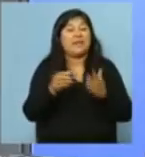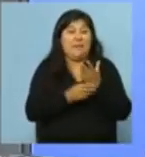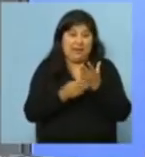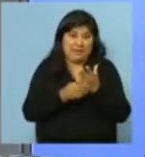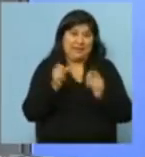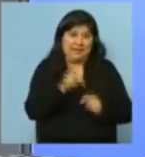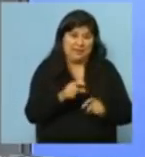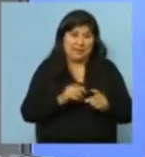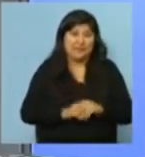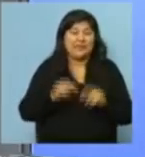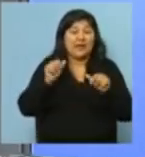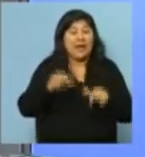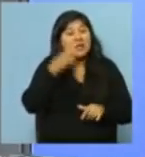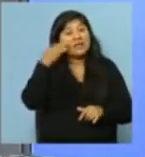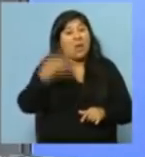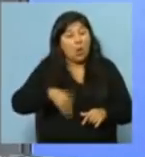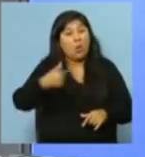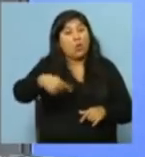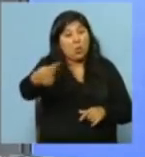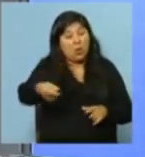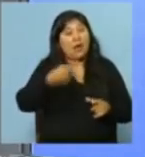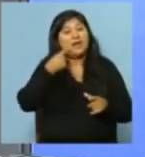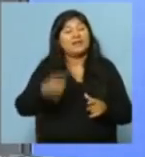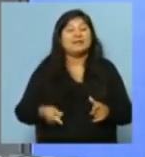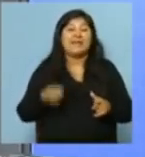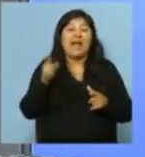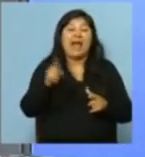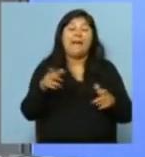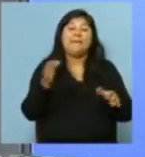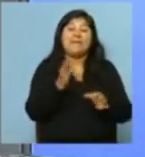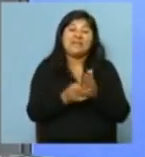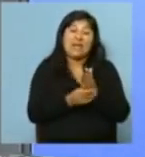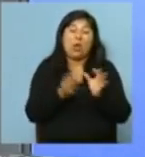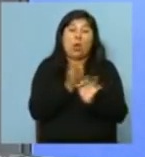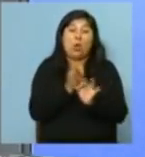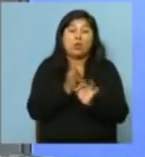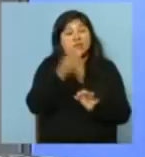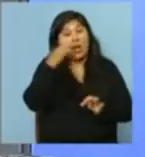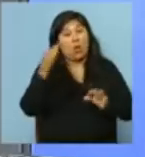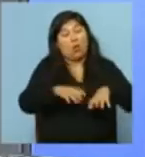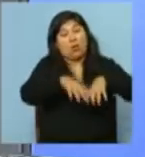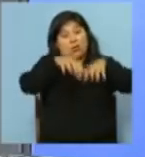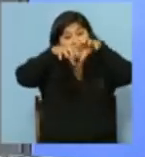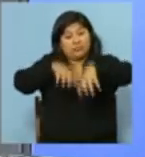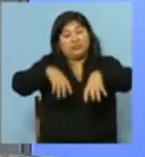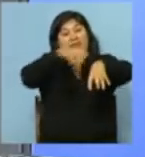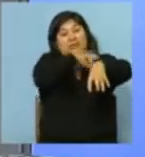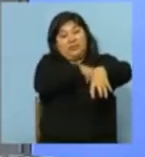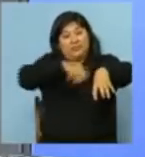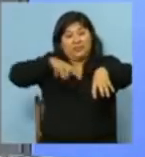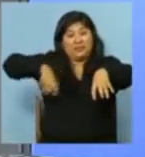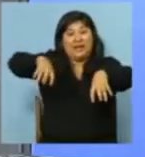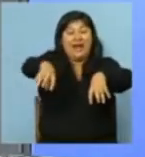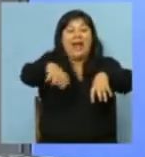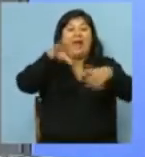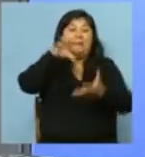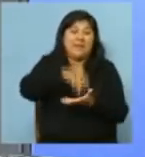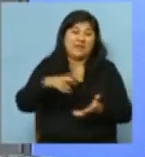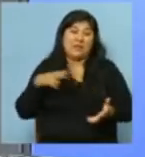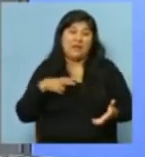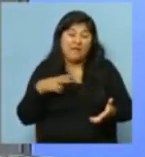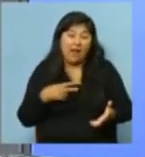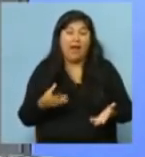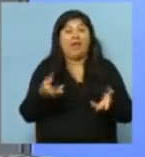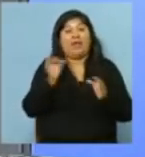seguramente alrededor del Ministerio de Educación se van a instalar empresas privadas comercio que van a permitir digamos el crecimiento del